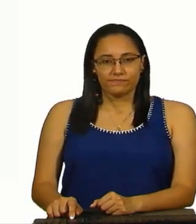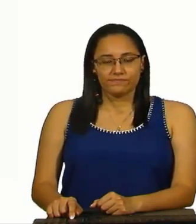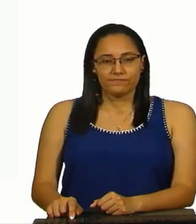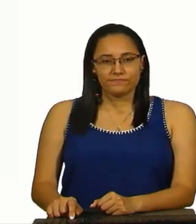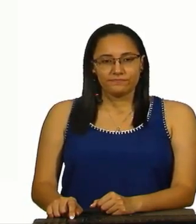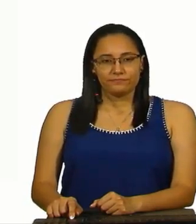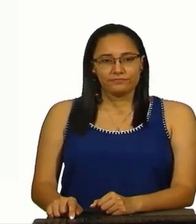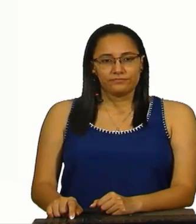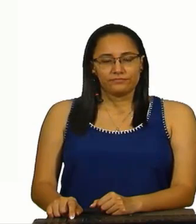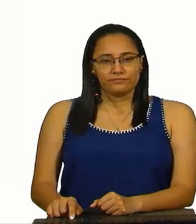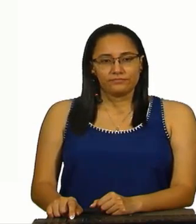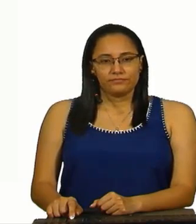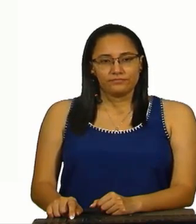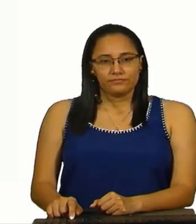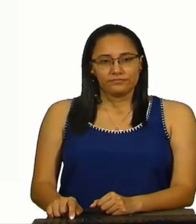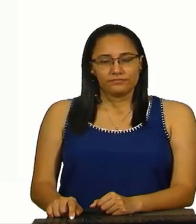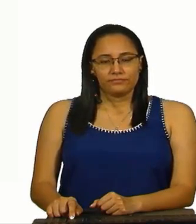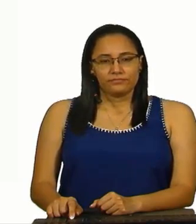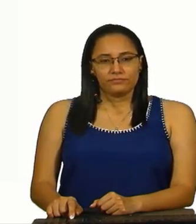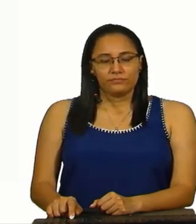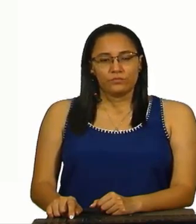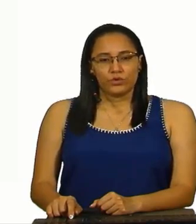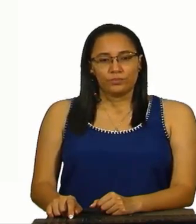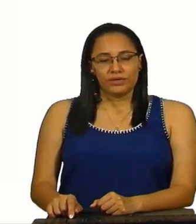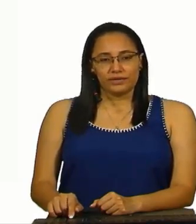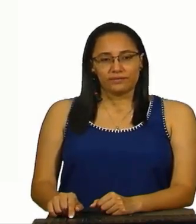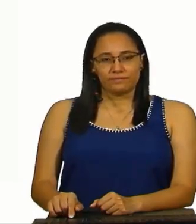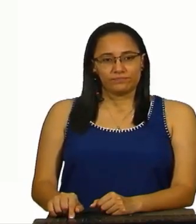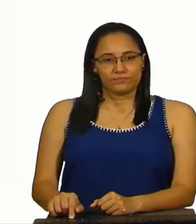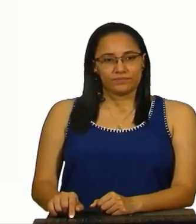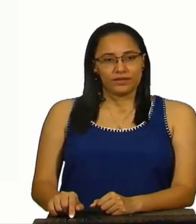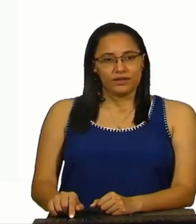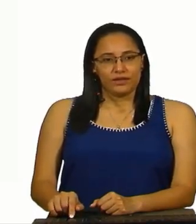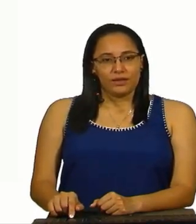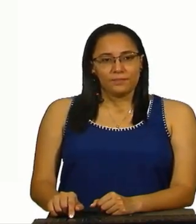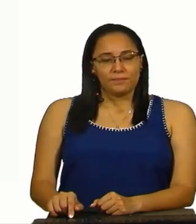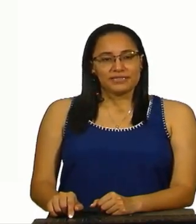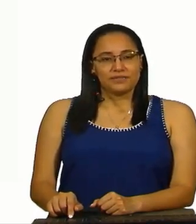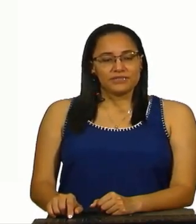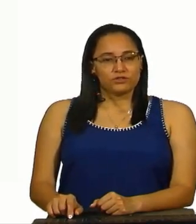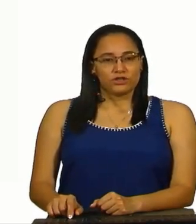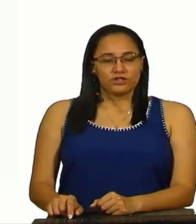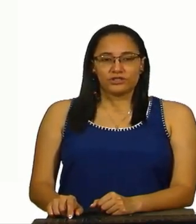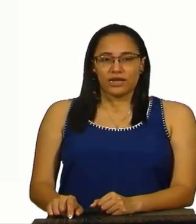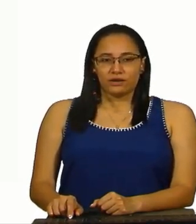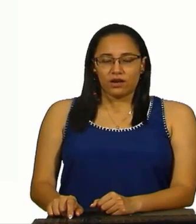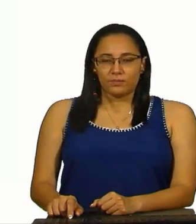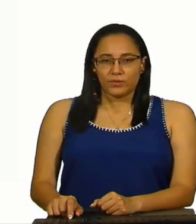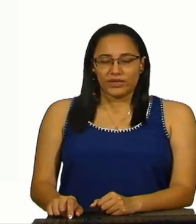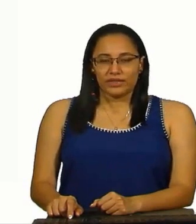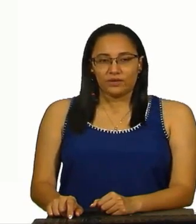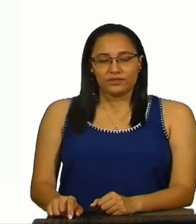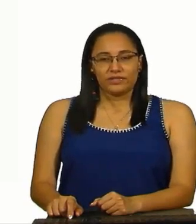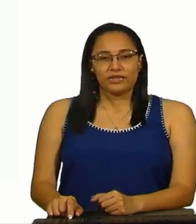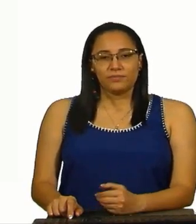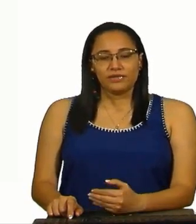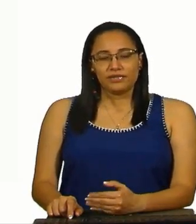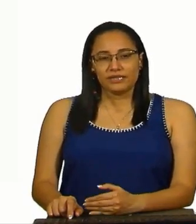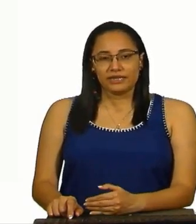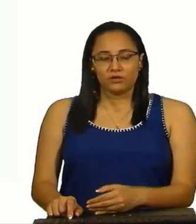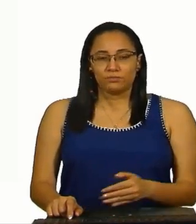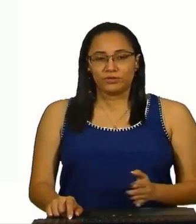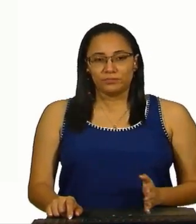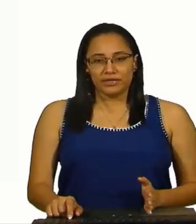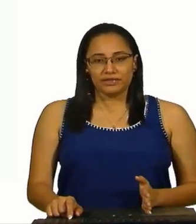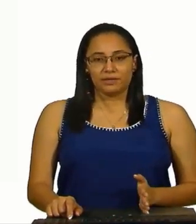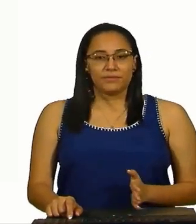Muy bien. Passive structures are common with allow. De tal manera